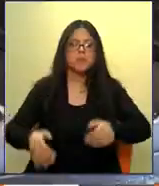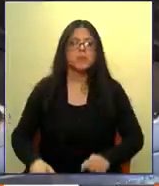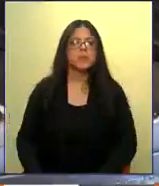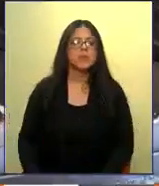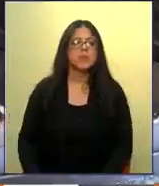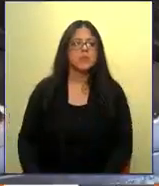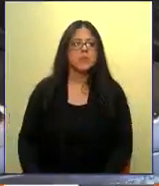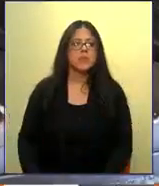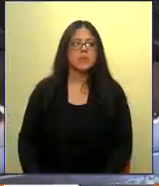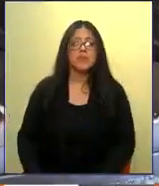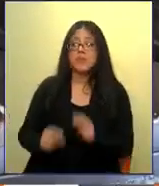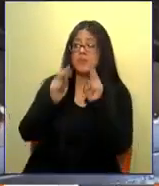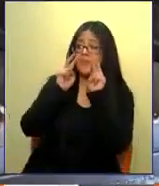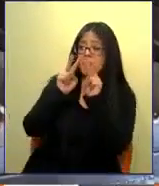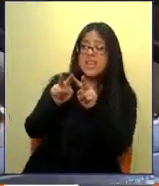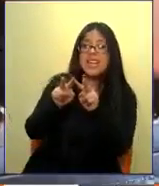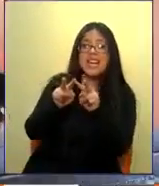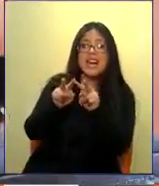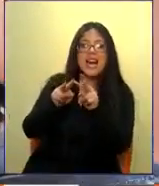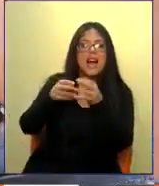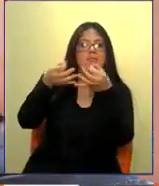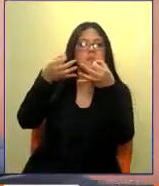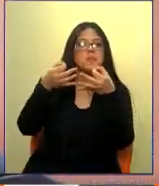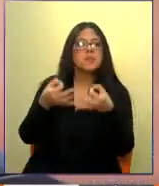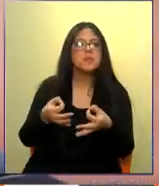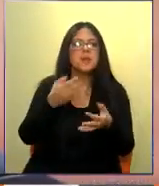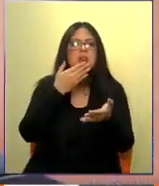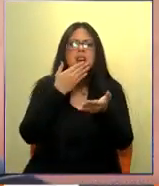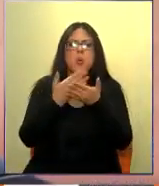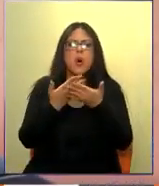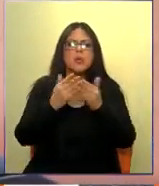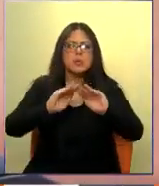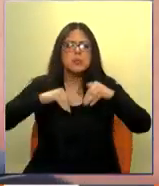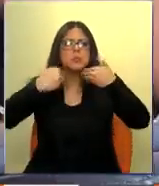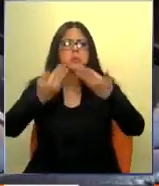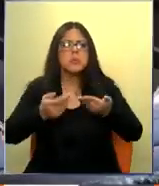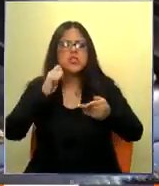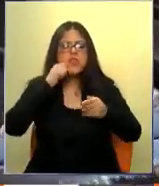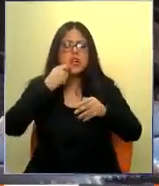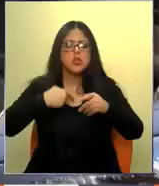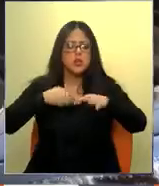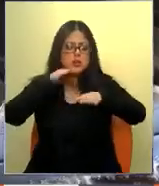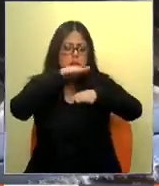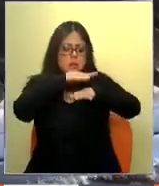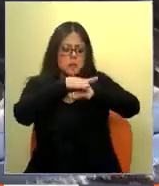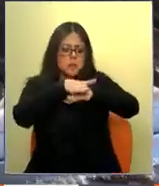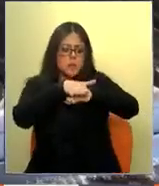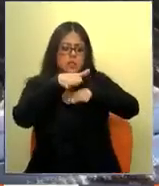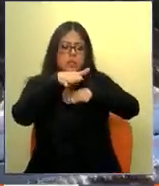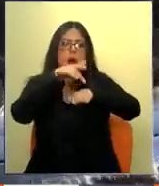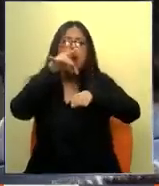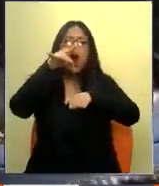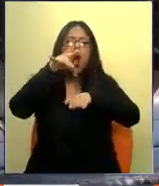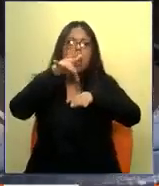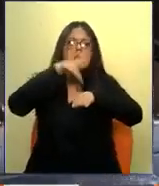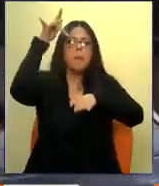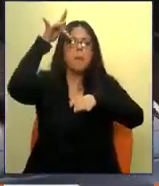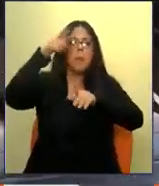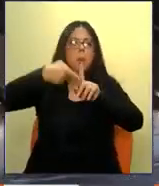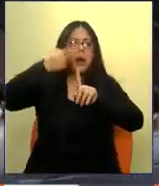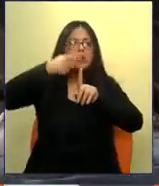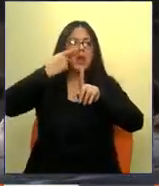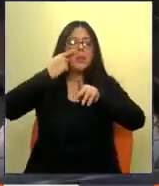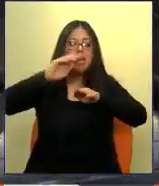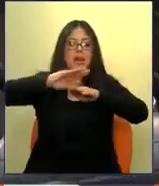Tal punto. ¿Cuál es el punto para darlo vuelta? Sentir aquí que está la temperatura. Yo toco la carne, está con temperatura. Y lo doy vuelta. Fíjate